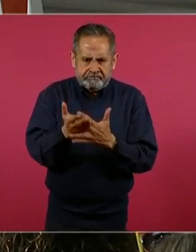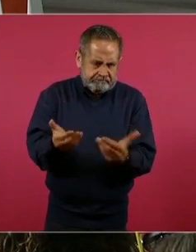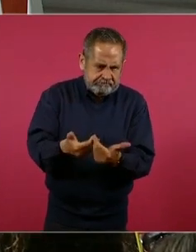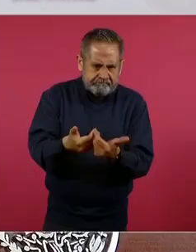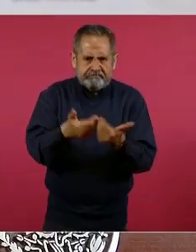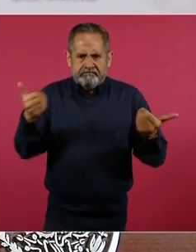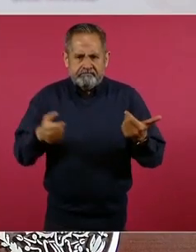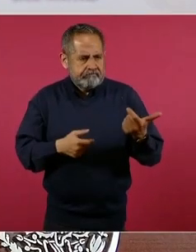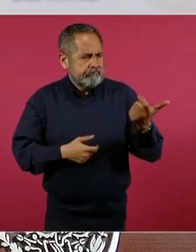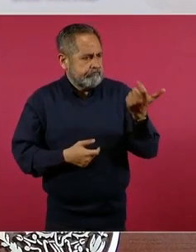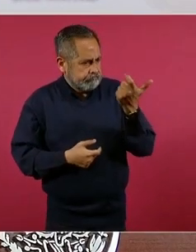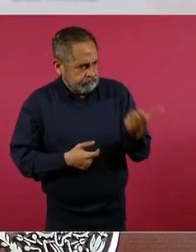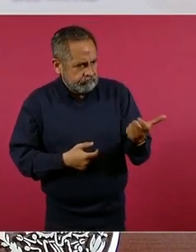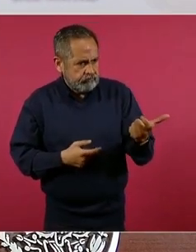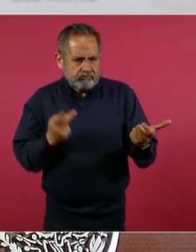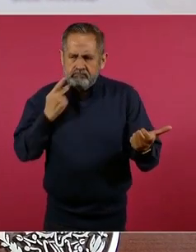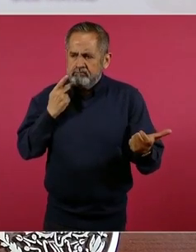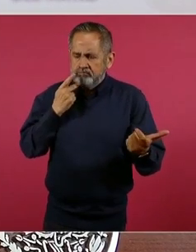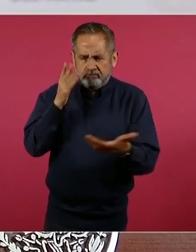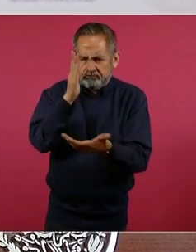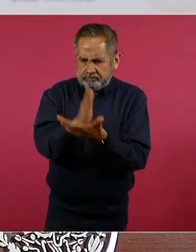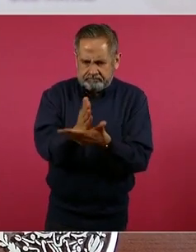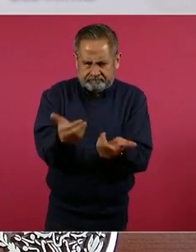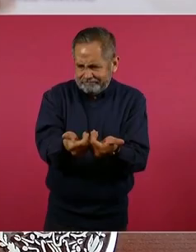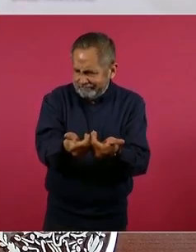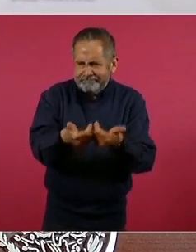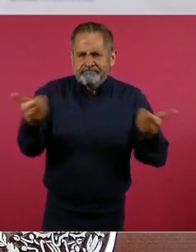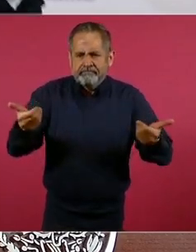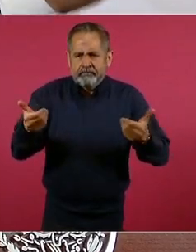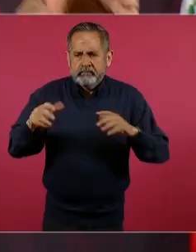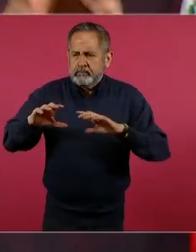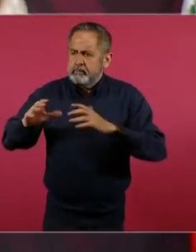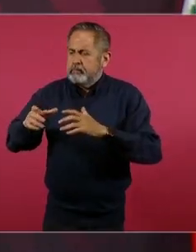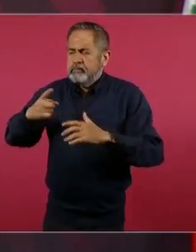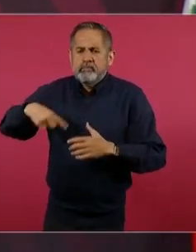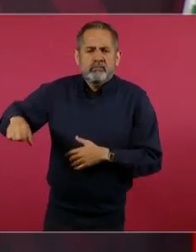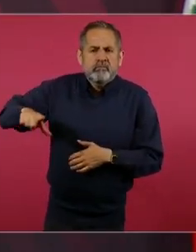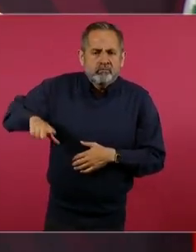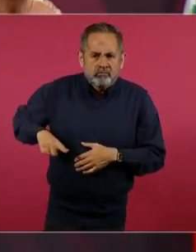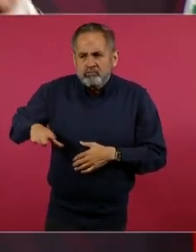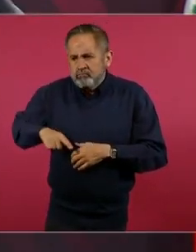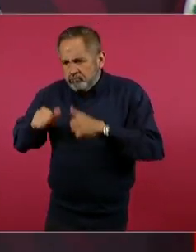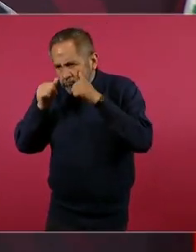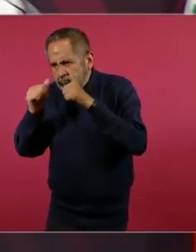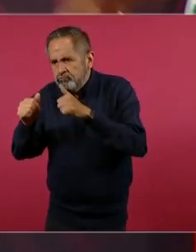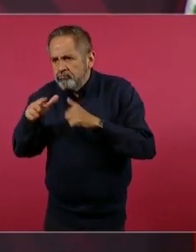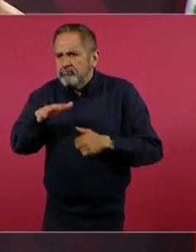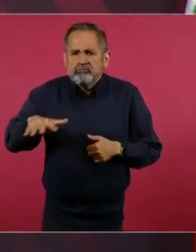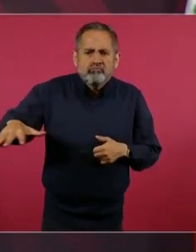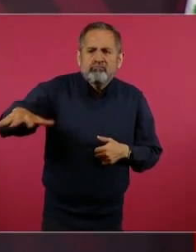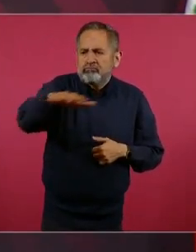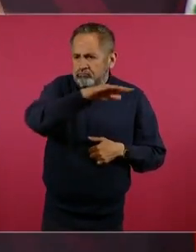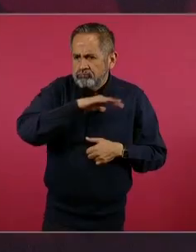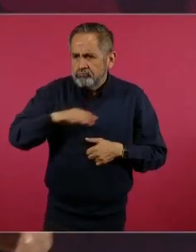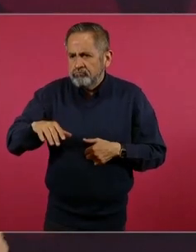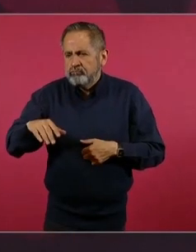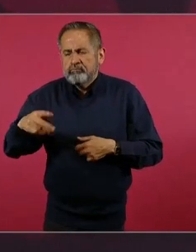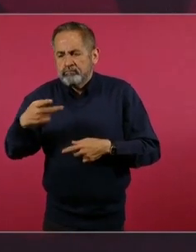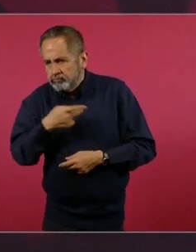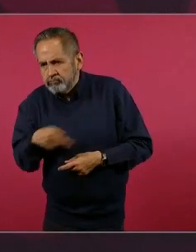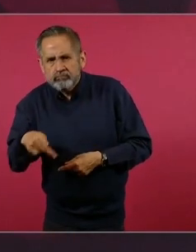el poder económico del poder político y que el gobierno represente a todos, a ricos y a